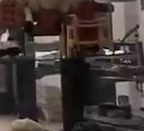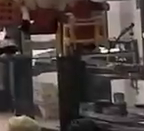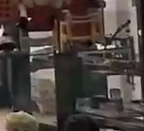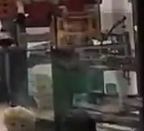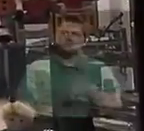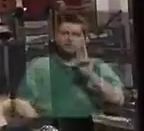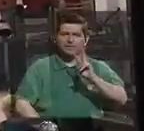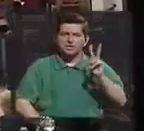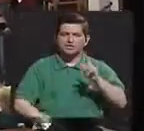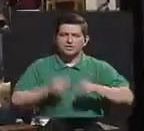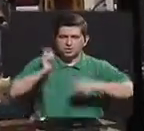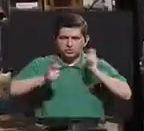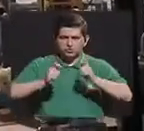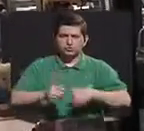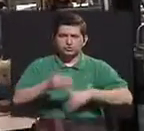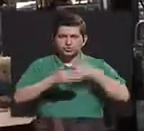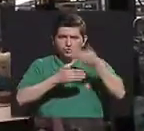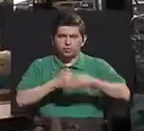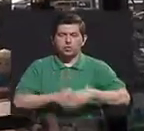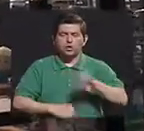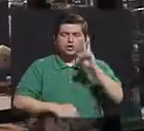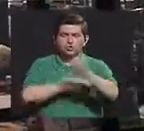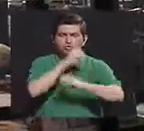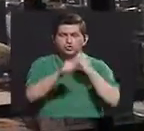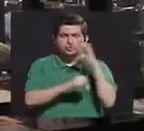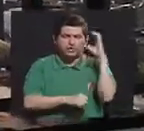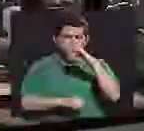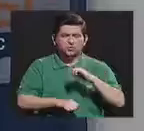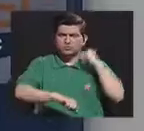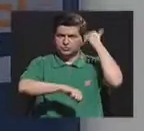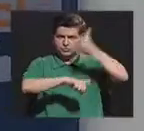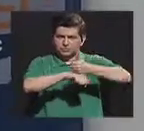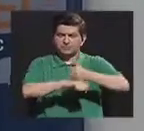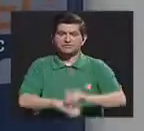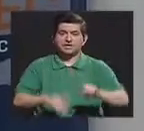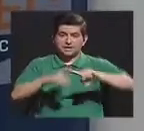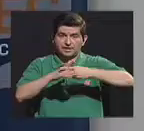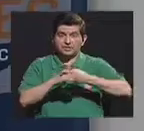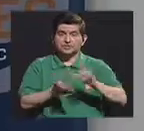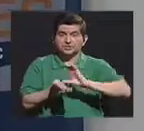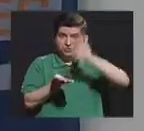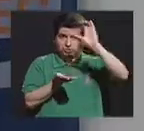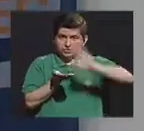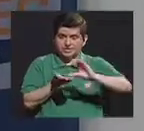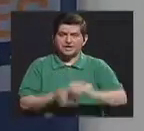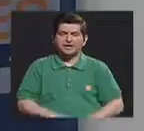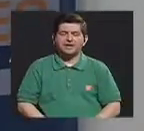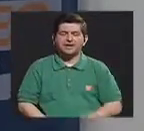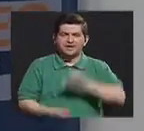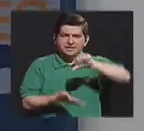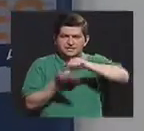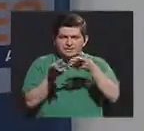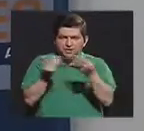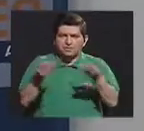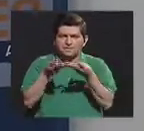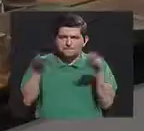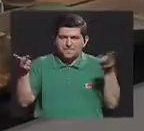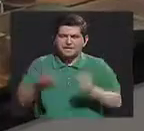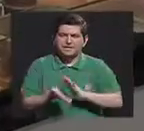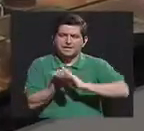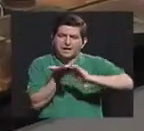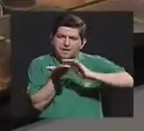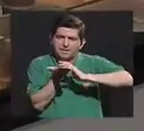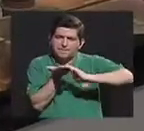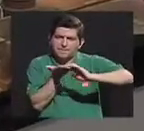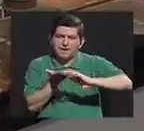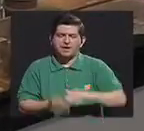el pasado 22 de septiembre y después de más de dos años de buscar su creación se inauguró en el escenario el centro de producción de materiales